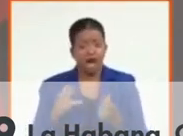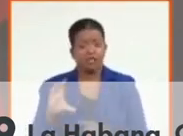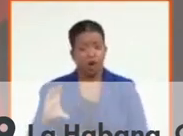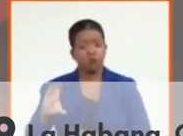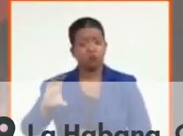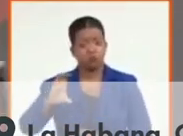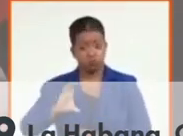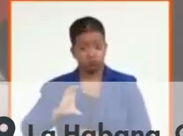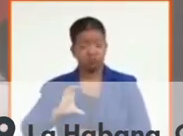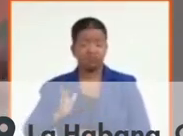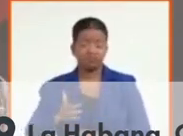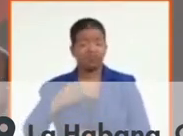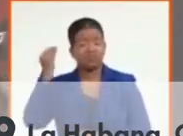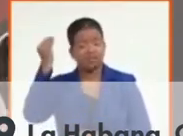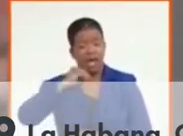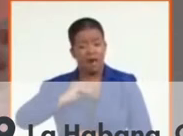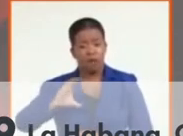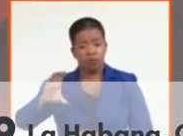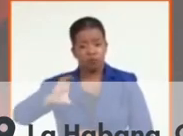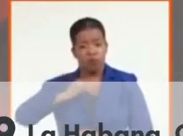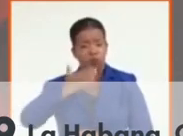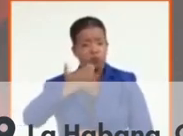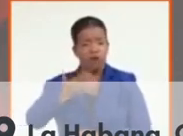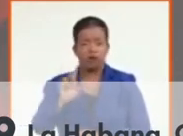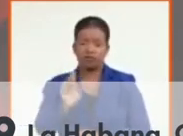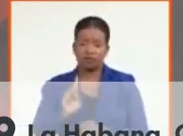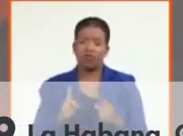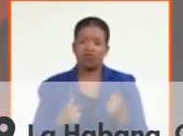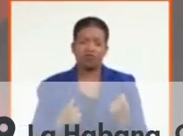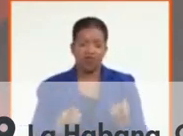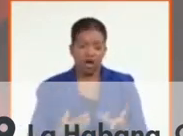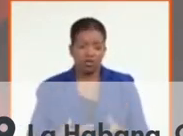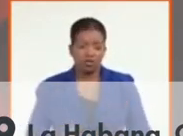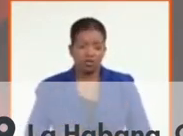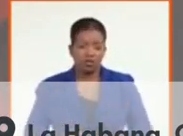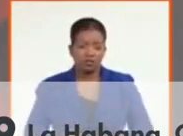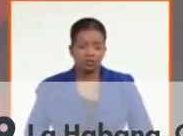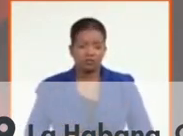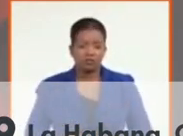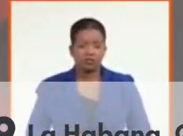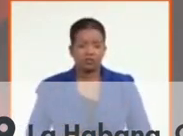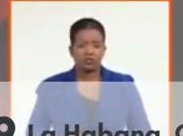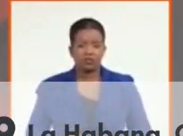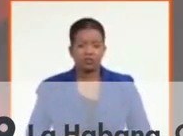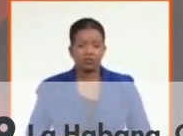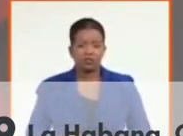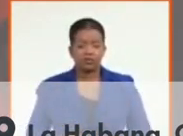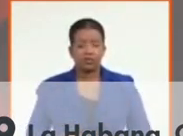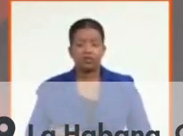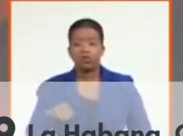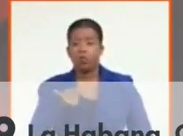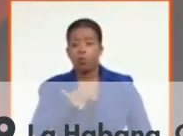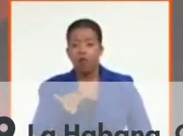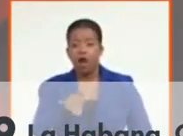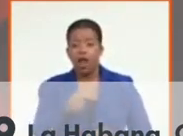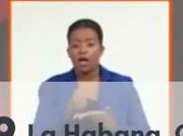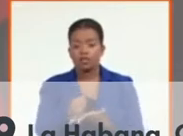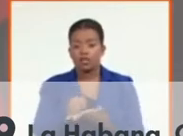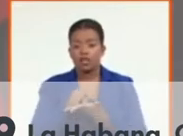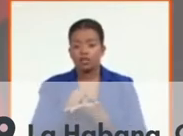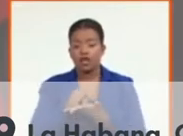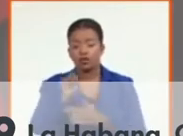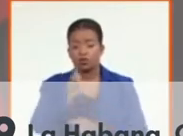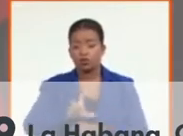salario también las pensiones las prestaciones de la de la asistencia social porque el salario ha